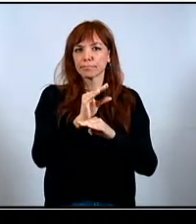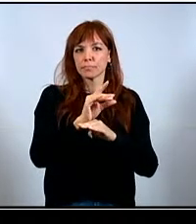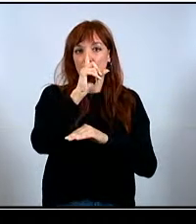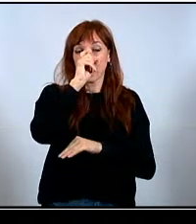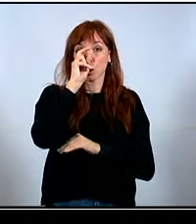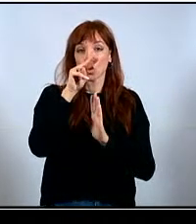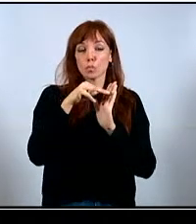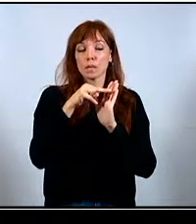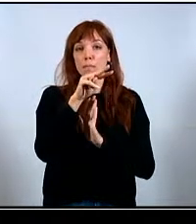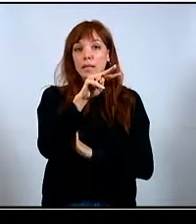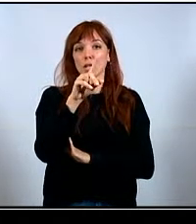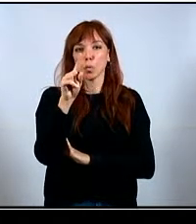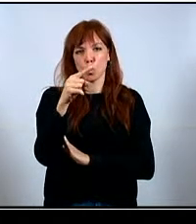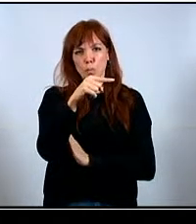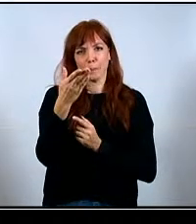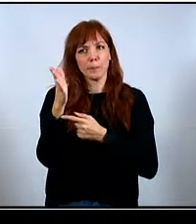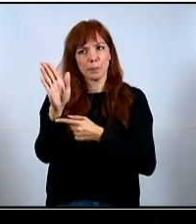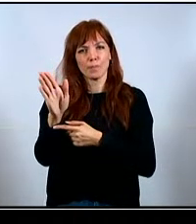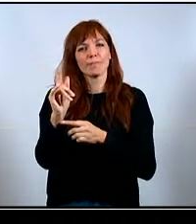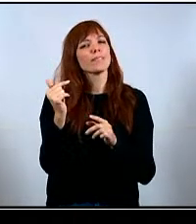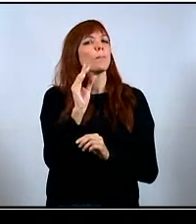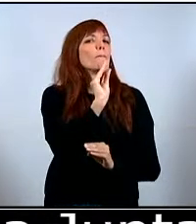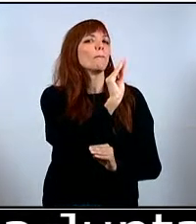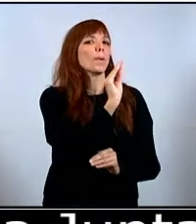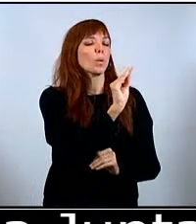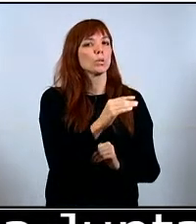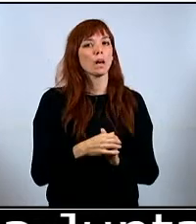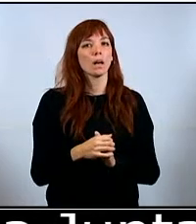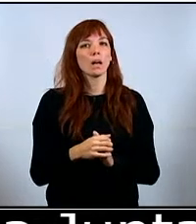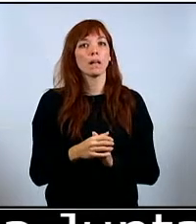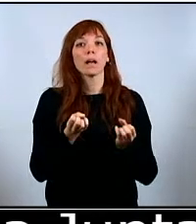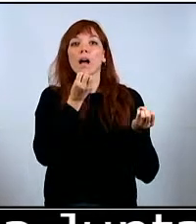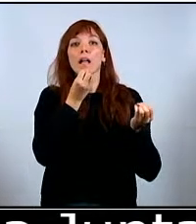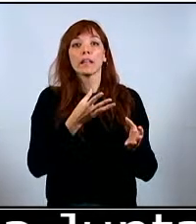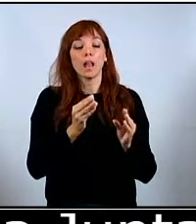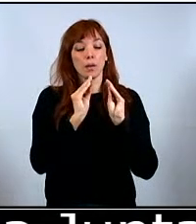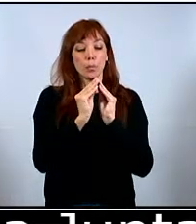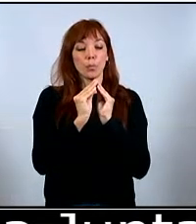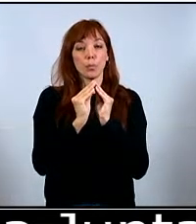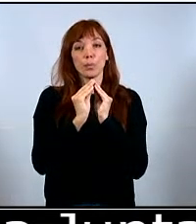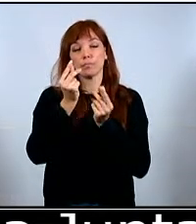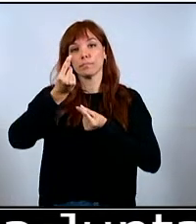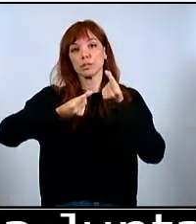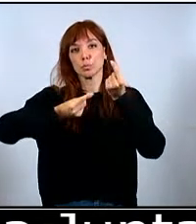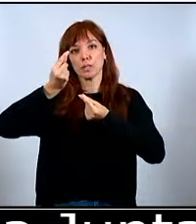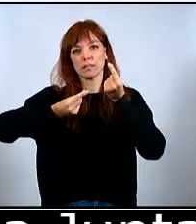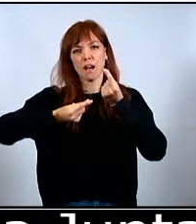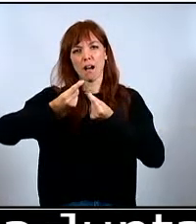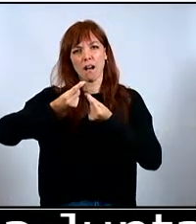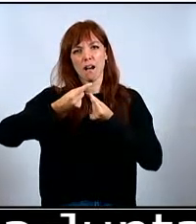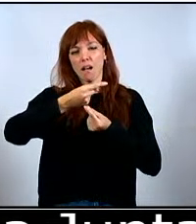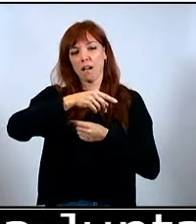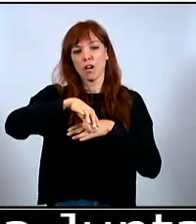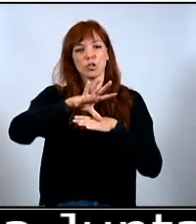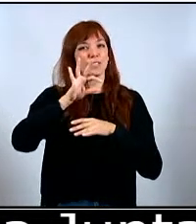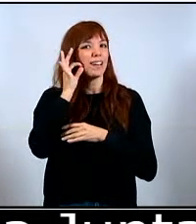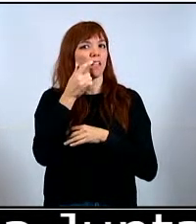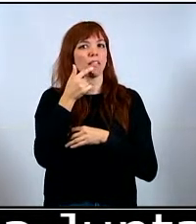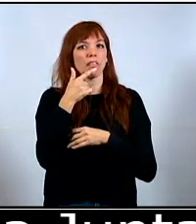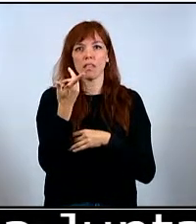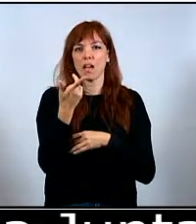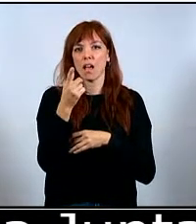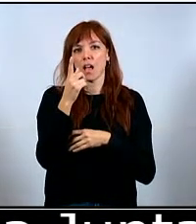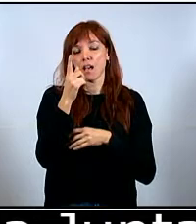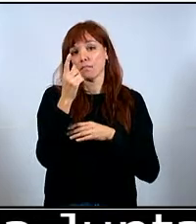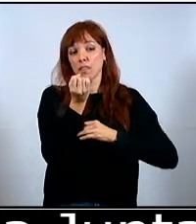2021, quería preguntarle cómo va la elaboración presupuestaria que dijo la consejera que iba a estar lista a final de